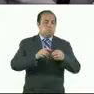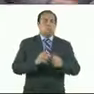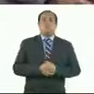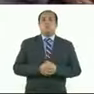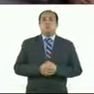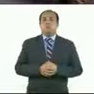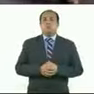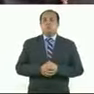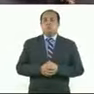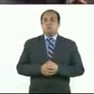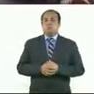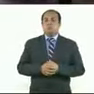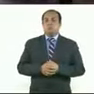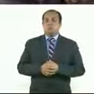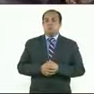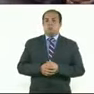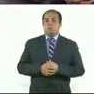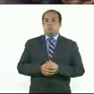Por...